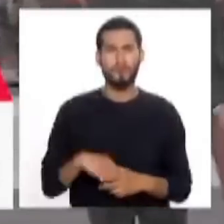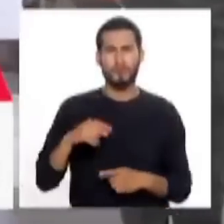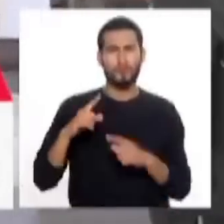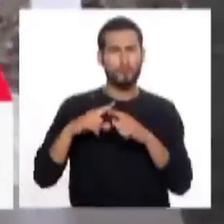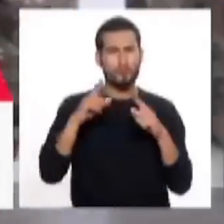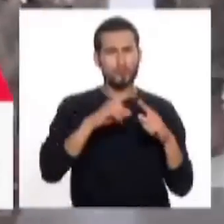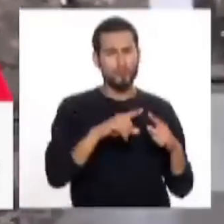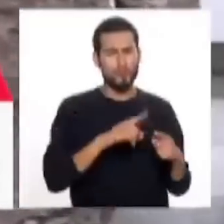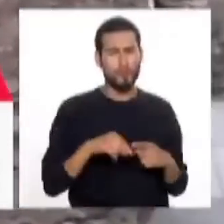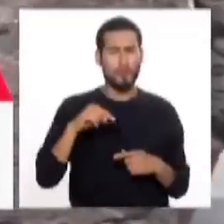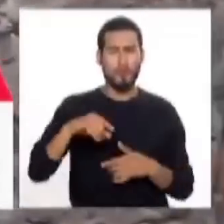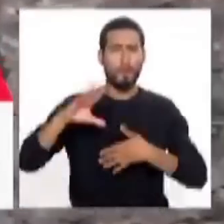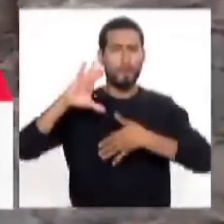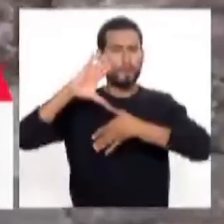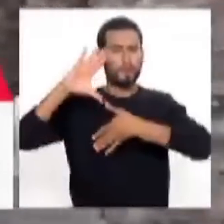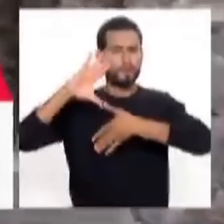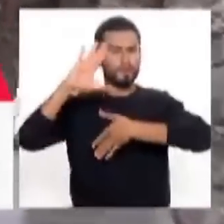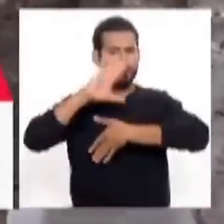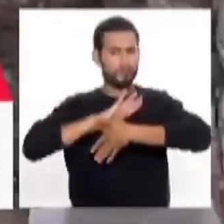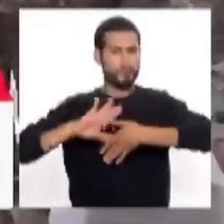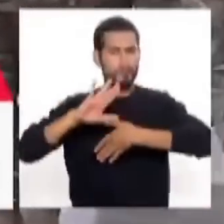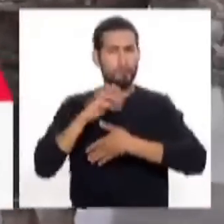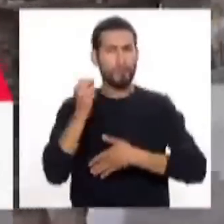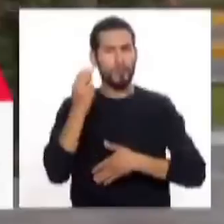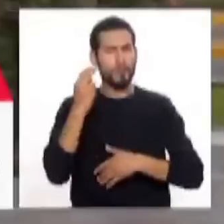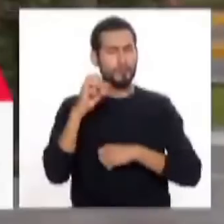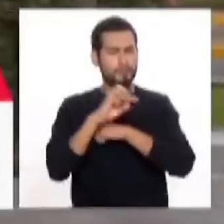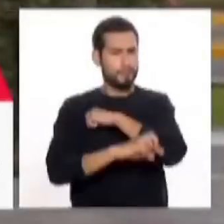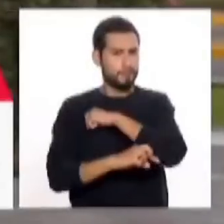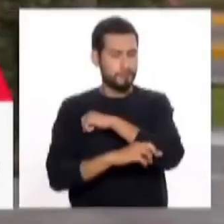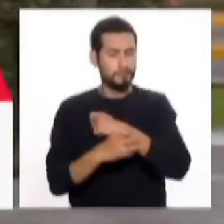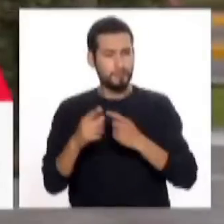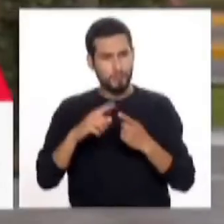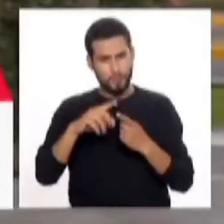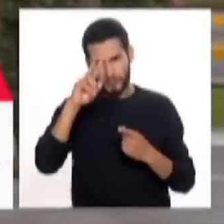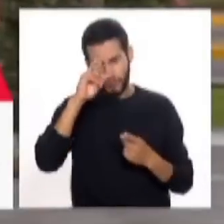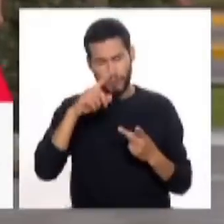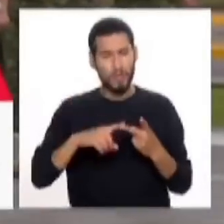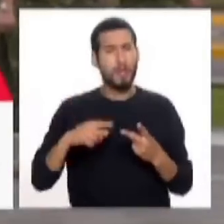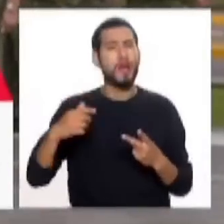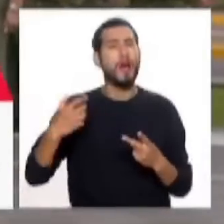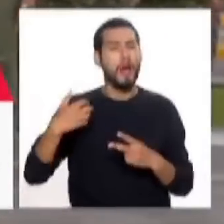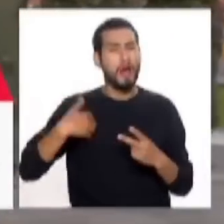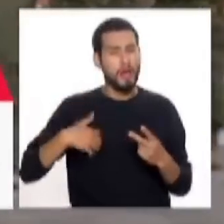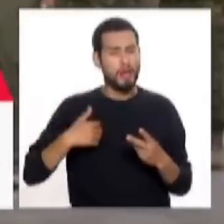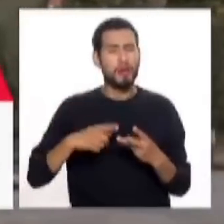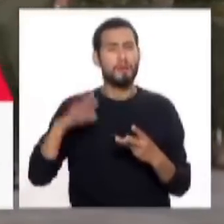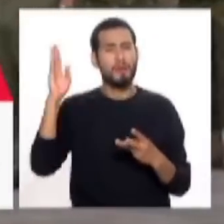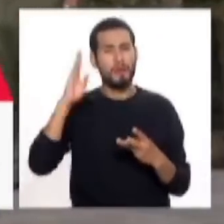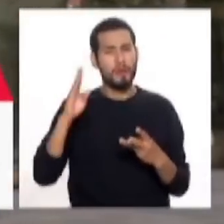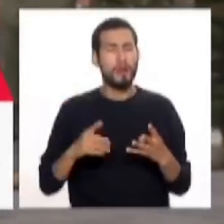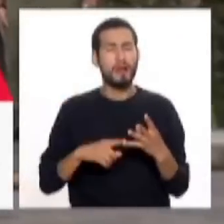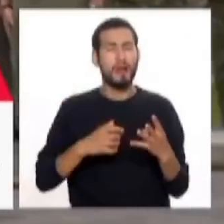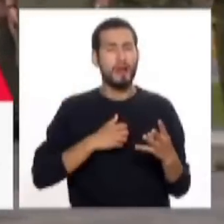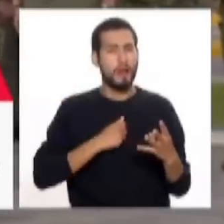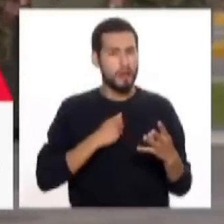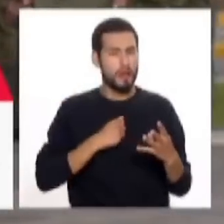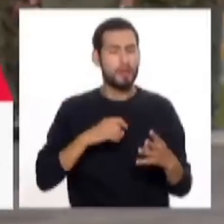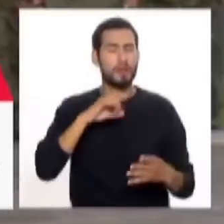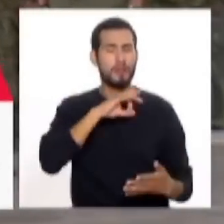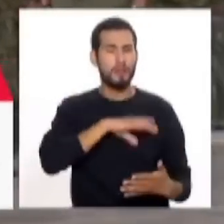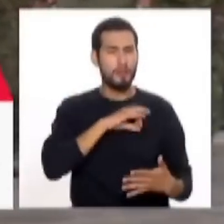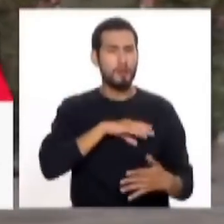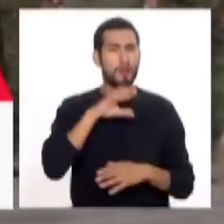países de la región. Entre ellos podemos mencionar Perú, Argentina, Brasil, Canadá,